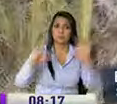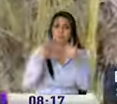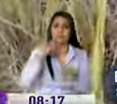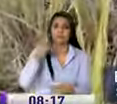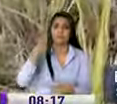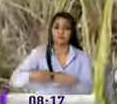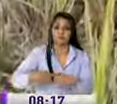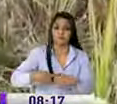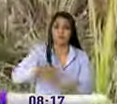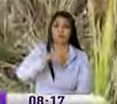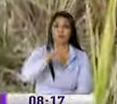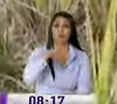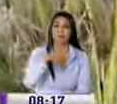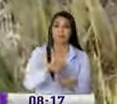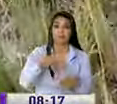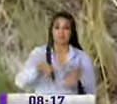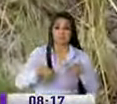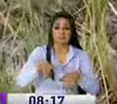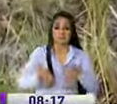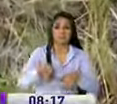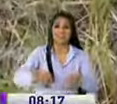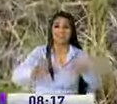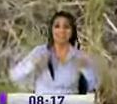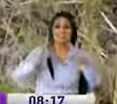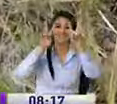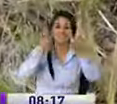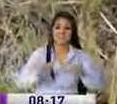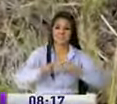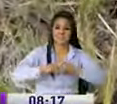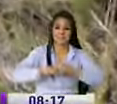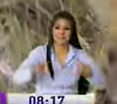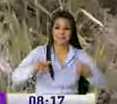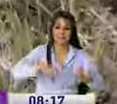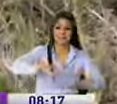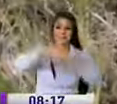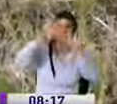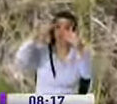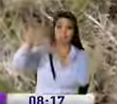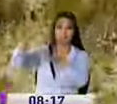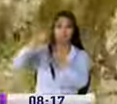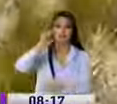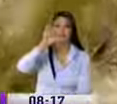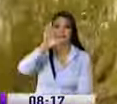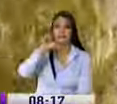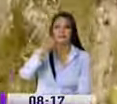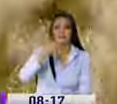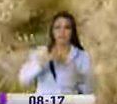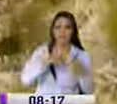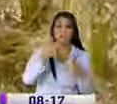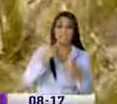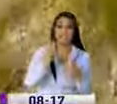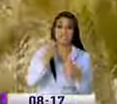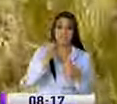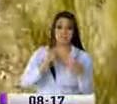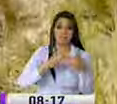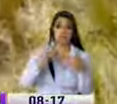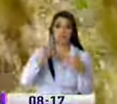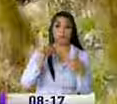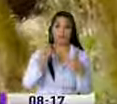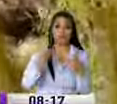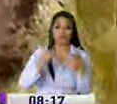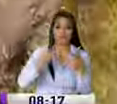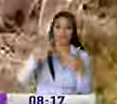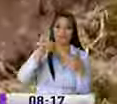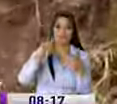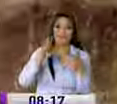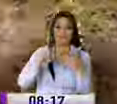Las 4.000 plantas de 6 especies nativas sembradas en el Cerro Atacazo fueron la chilca de páramo, romerillos, piquil,